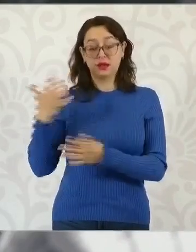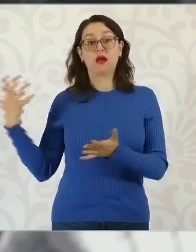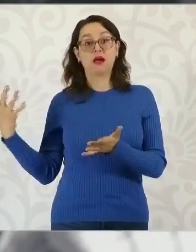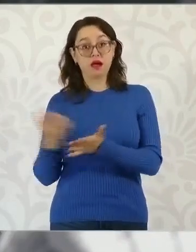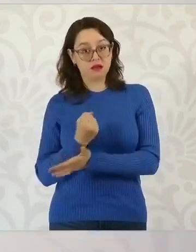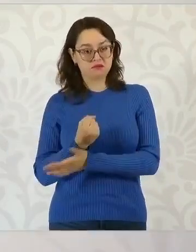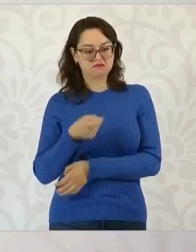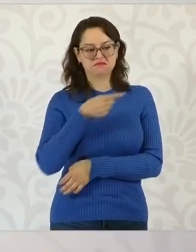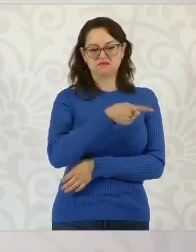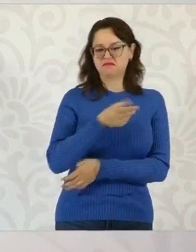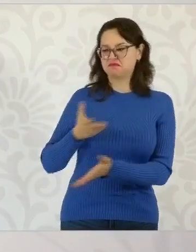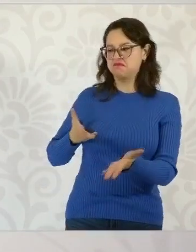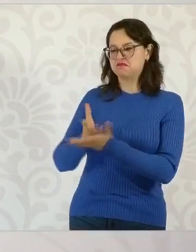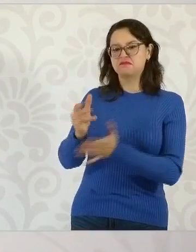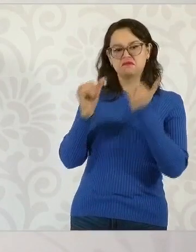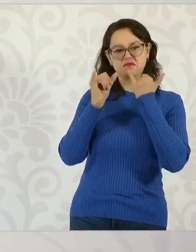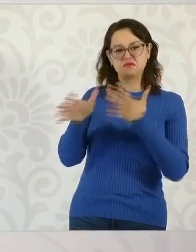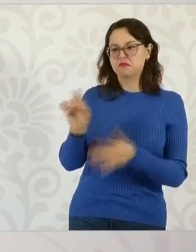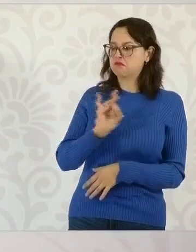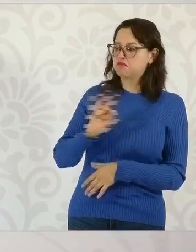por un fraude electoral,